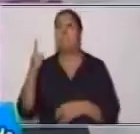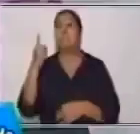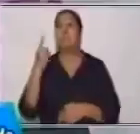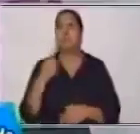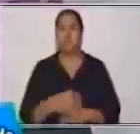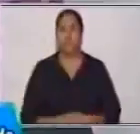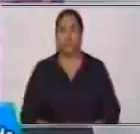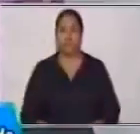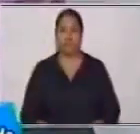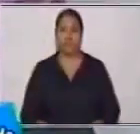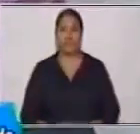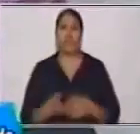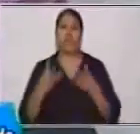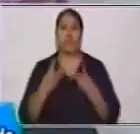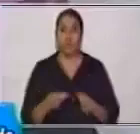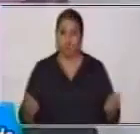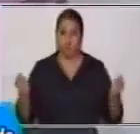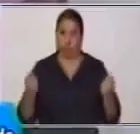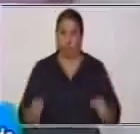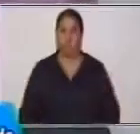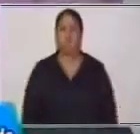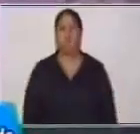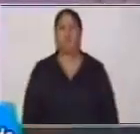escribimos solución.